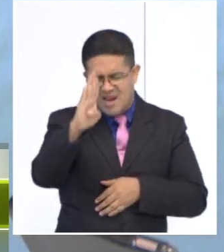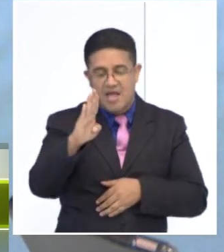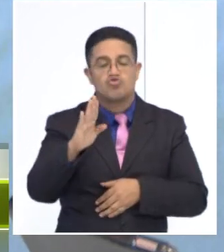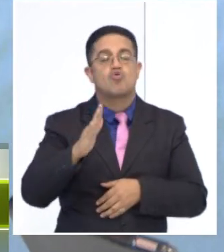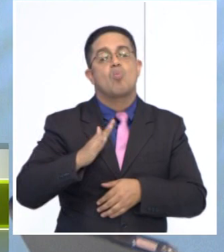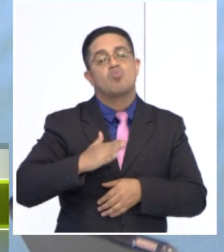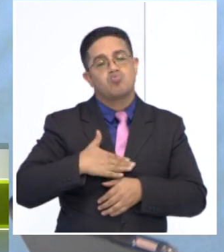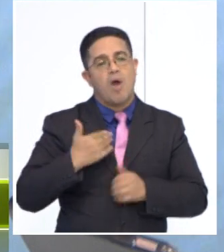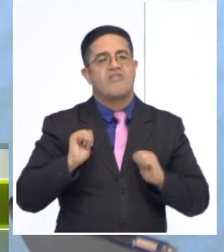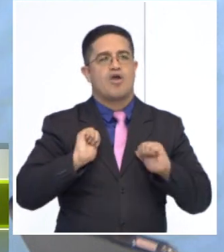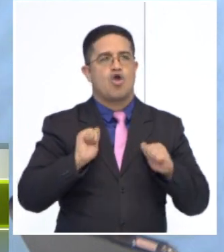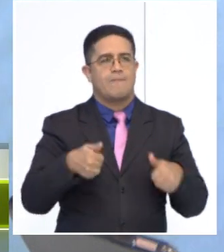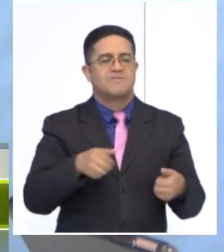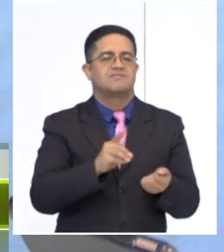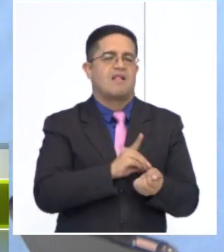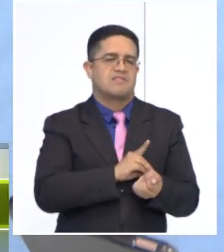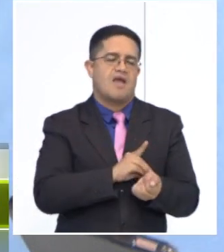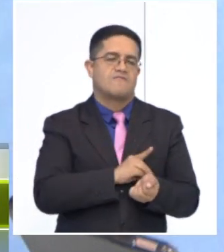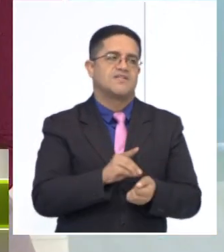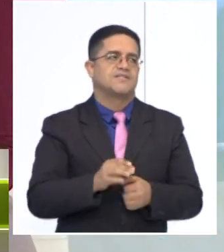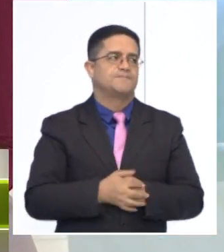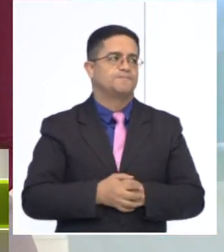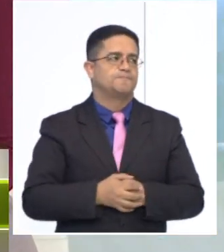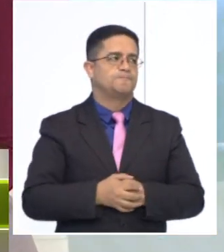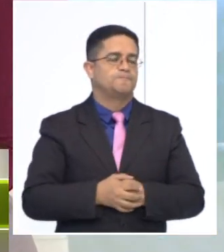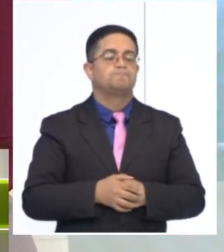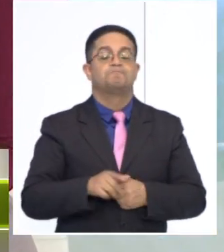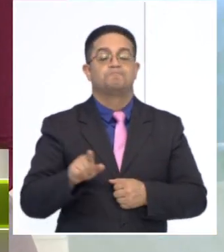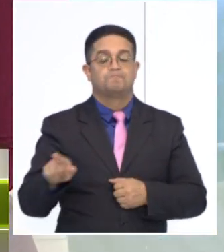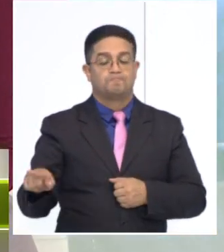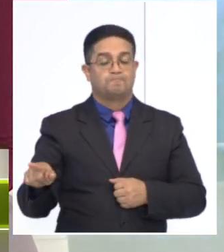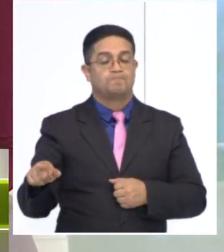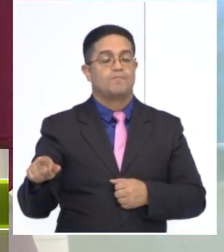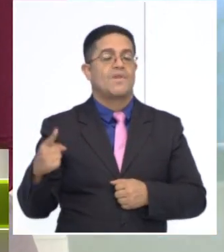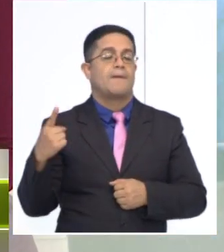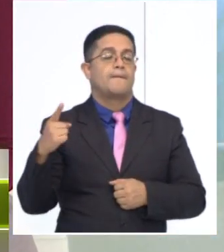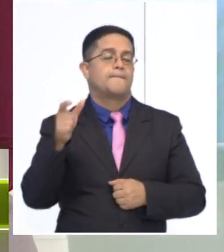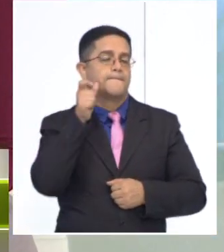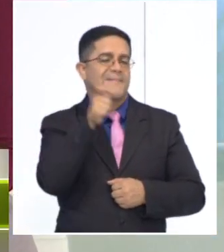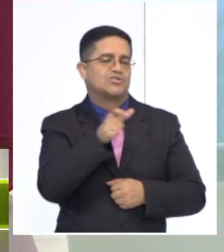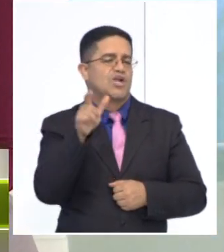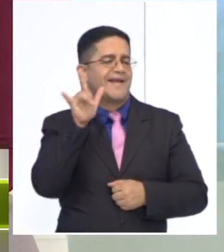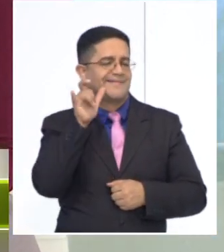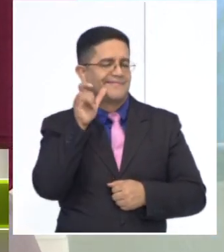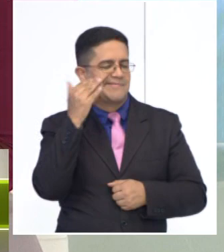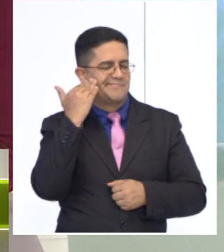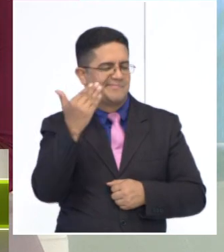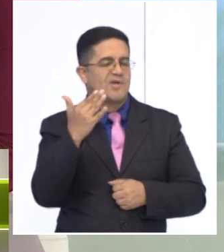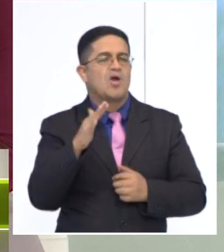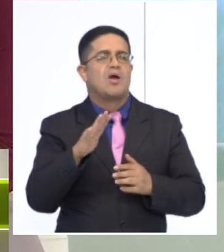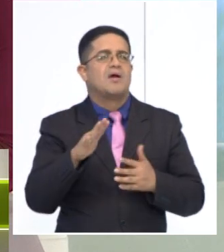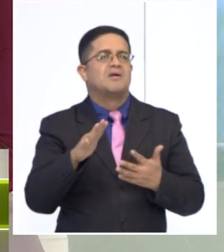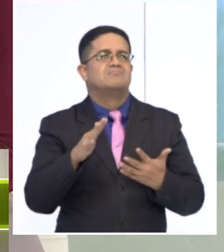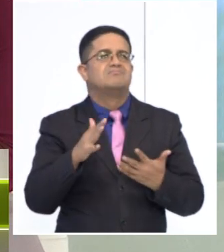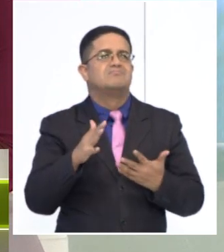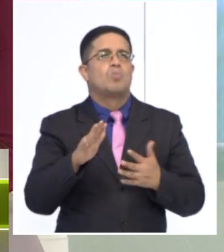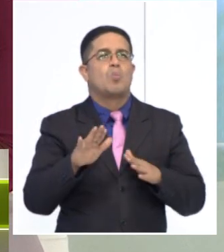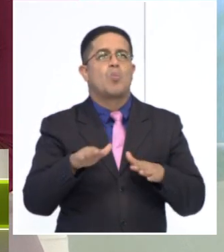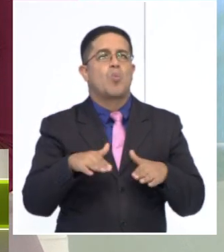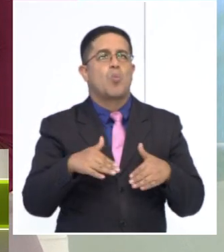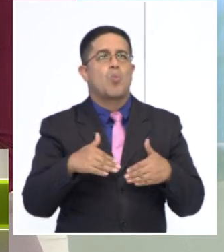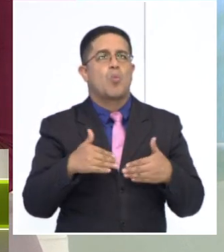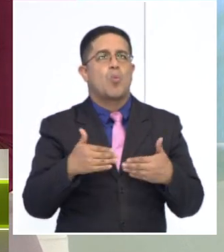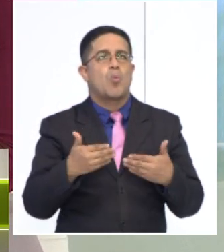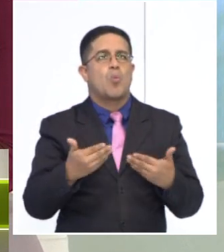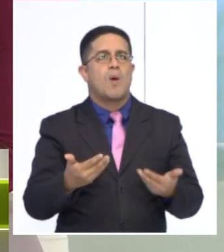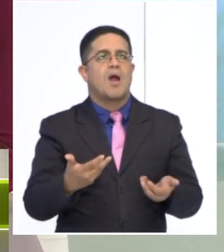para padecer la condición. Elto 54 nos dice: buenas tardes, saludos. ¿Cuál sería el efecto secundario de medicamentos como